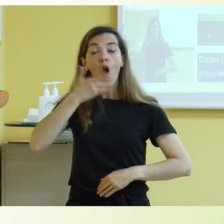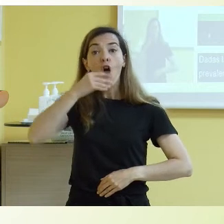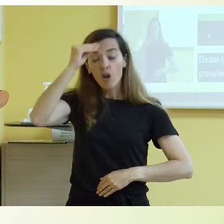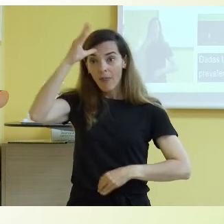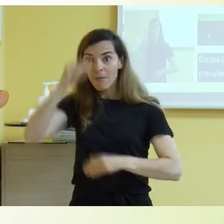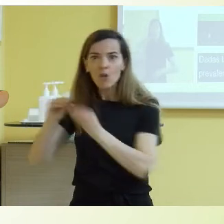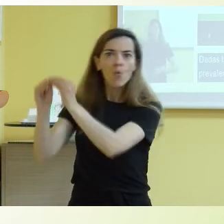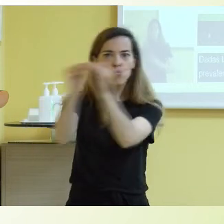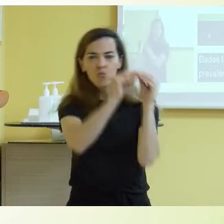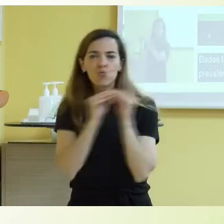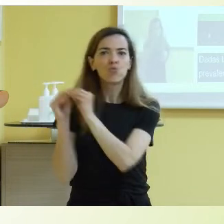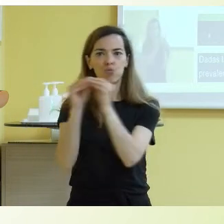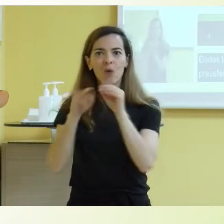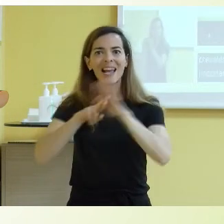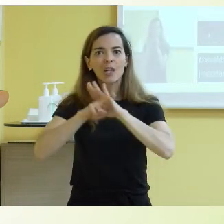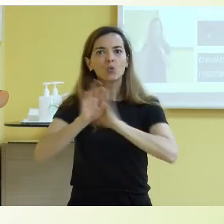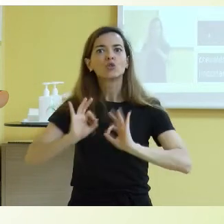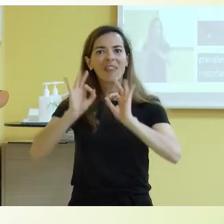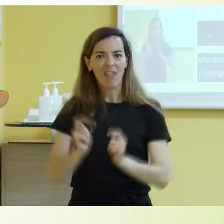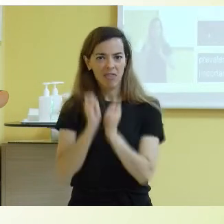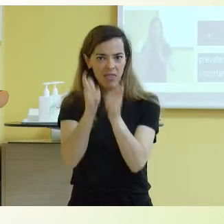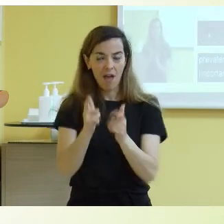conocimientos y recursos especializados.